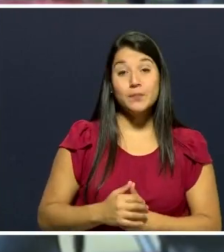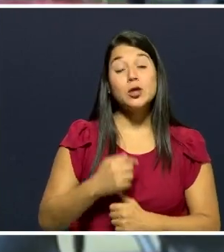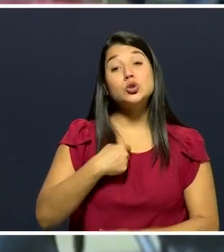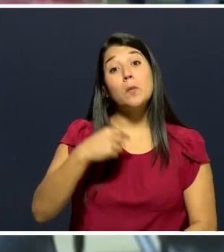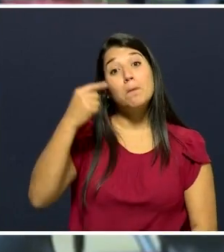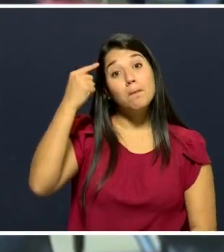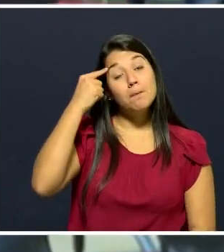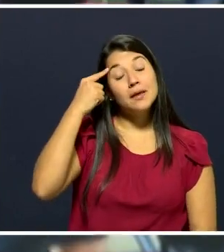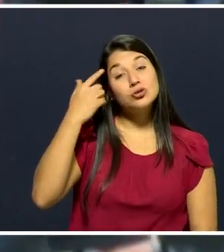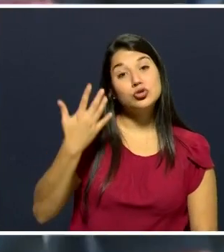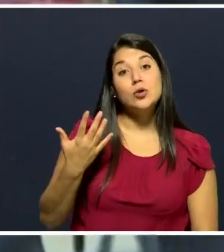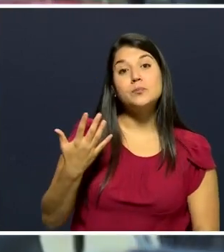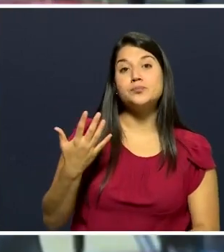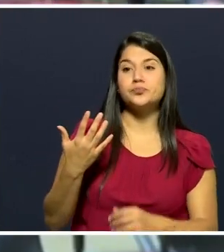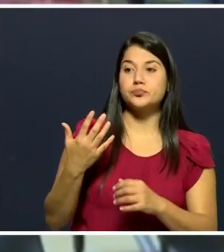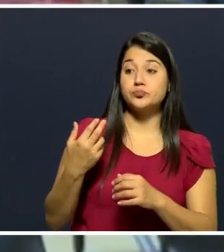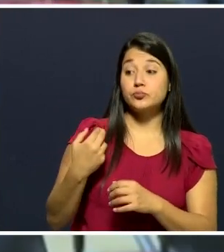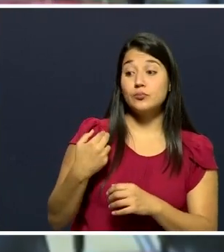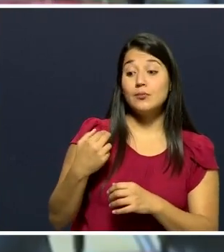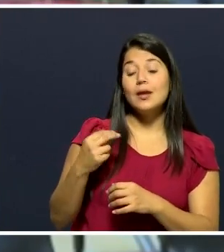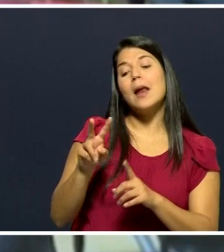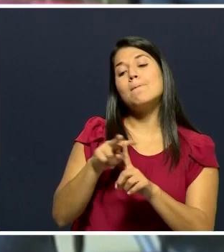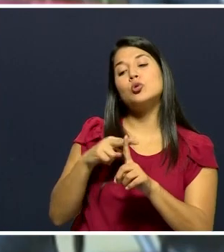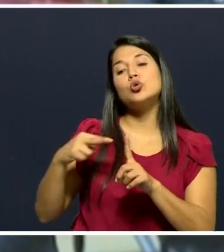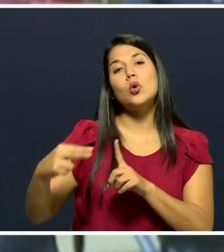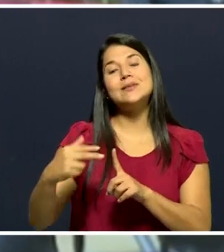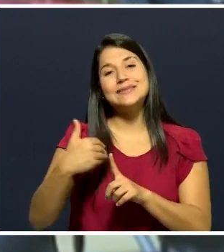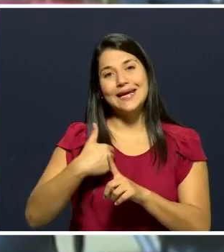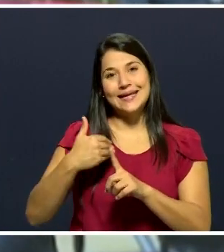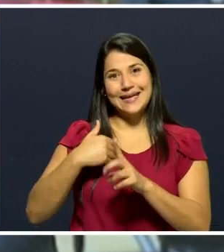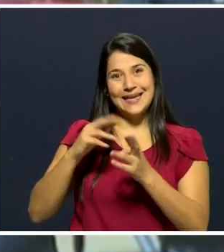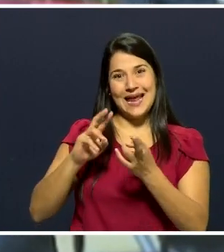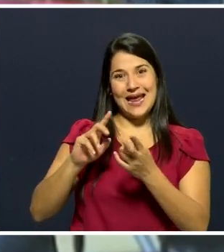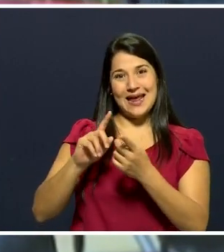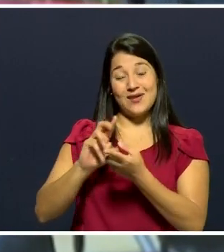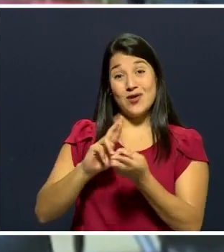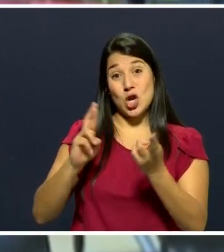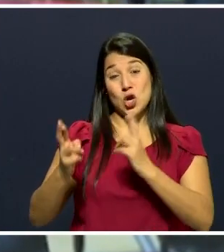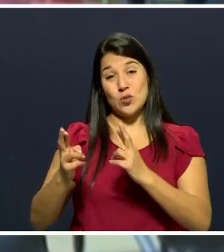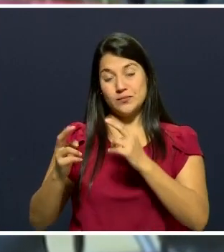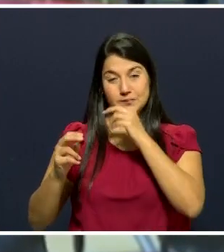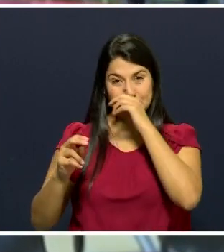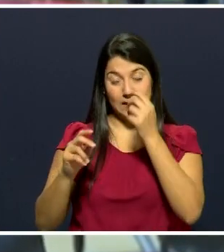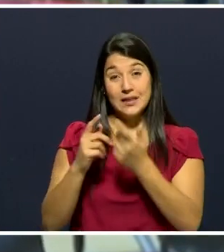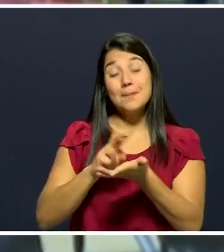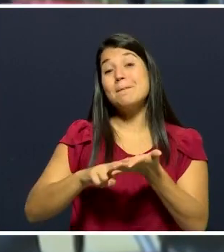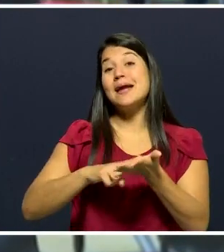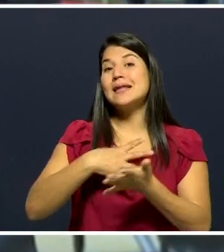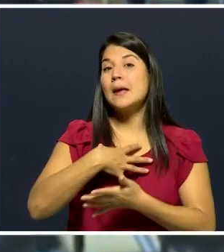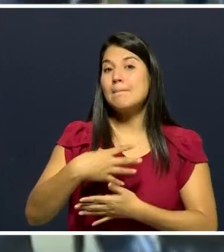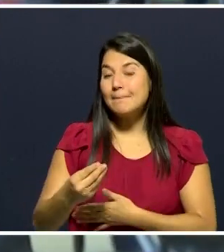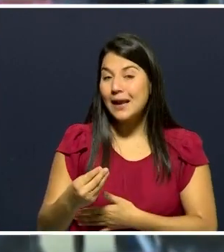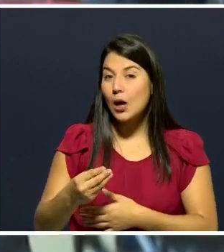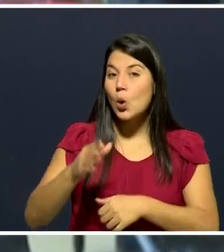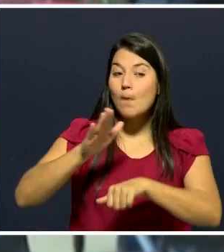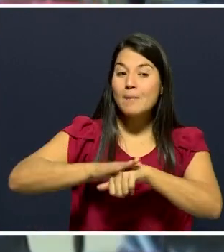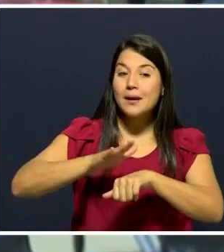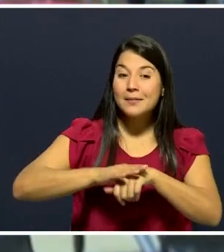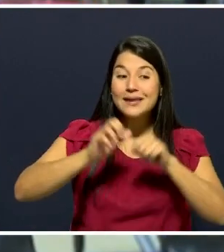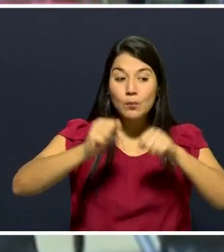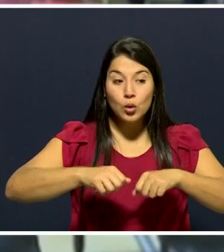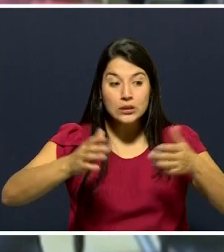va a pasar estrictamente por todos aquellos proyectos que reactiven la economía lo más